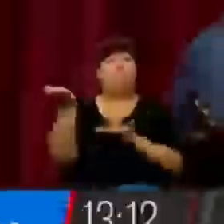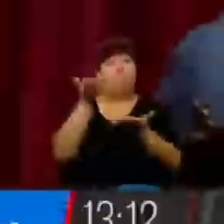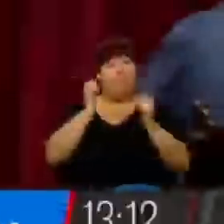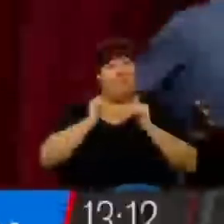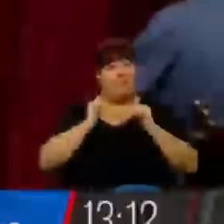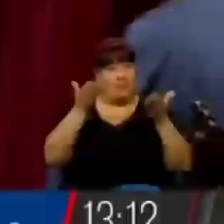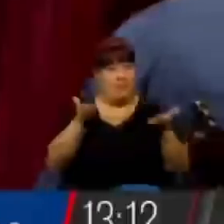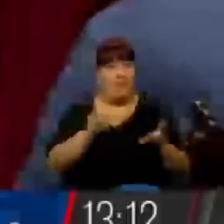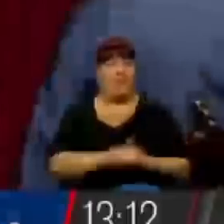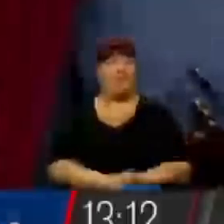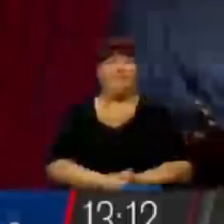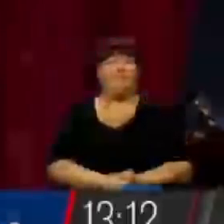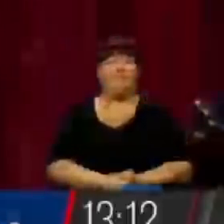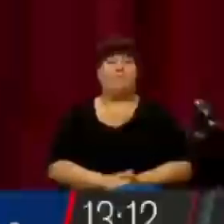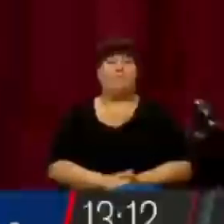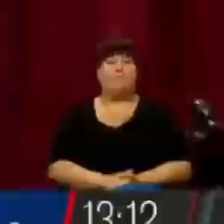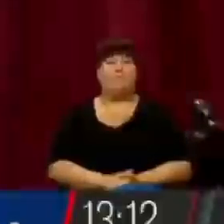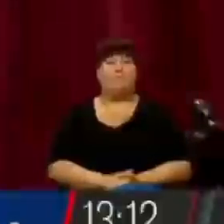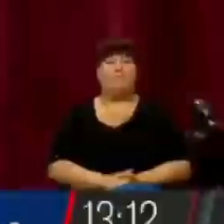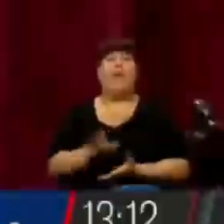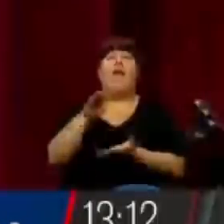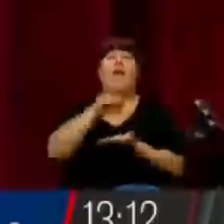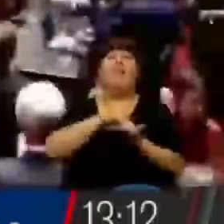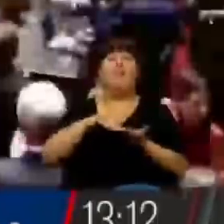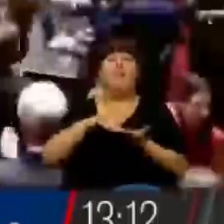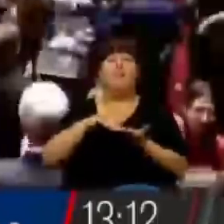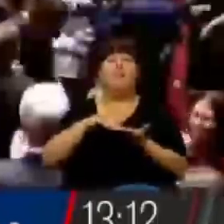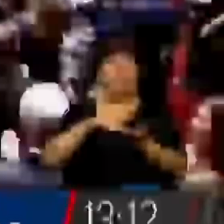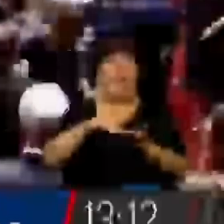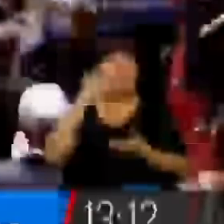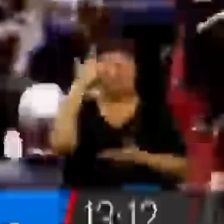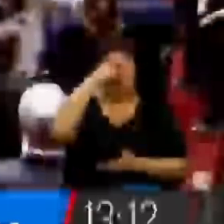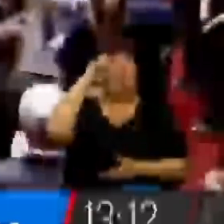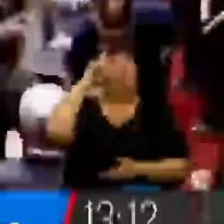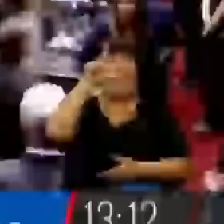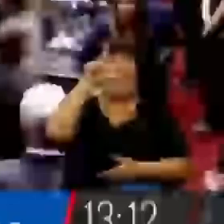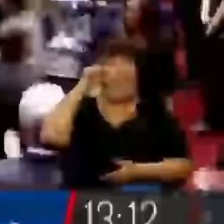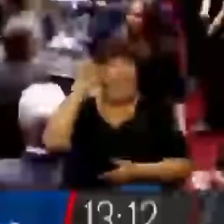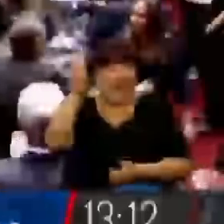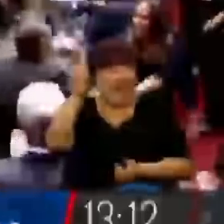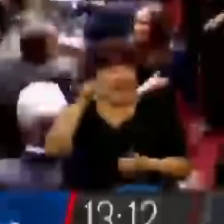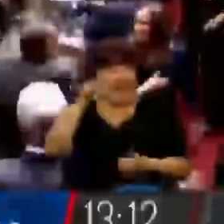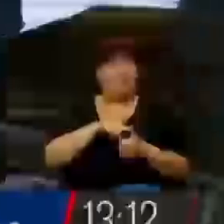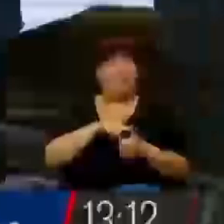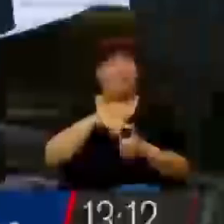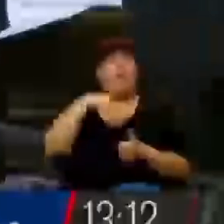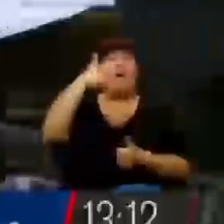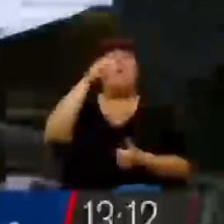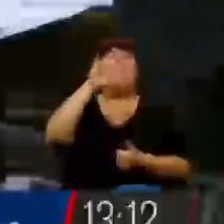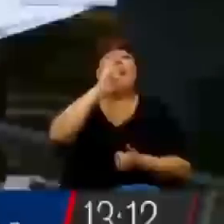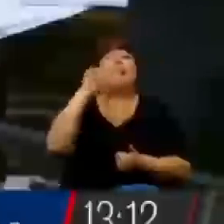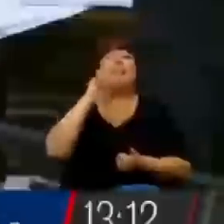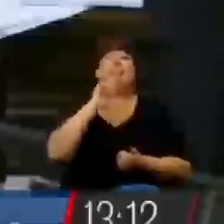a ocupar su banca. Bueno, ahí está toda la ceremonia de la jura de